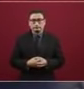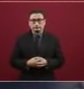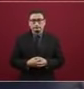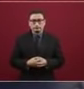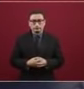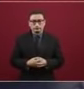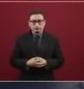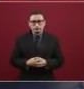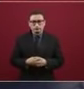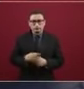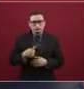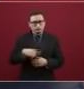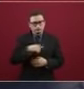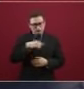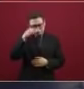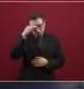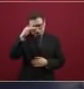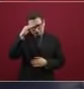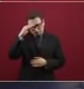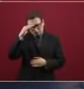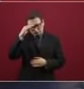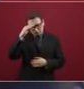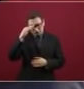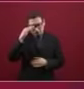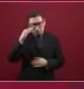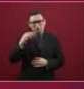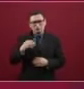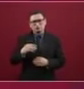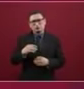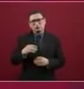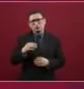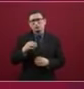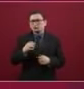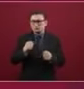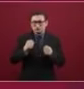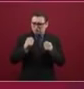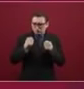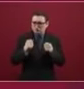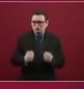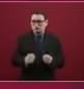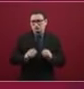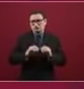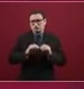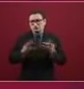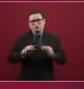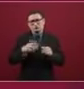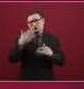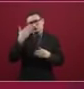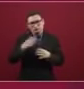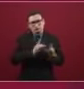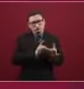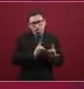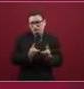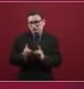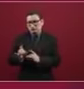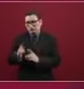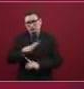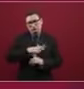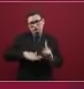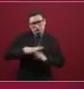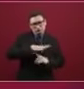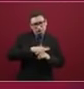si hemos pensado, claro que es una, es más, es seguro, digo, es la situación que hemos visto en los